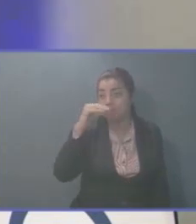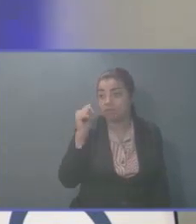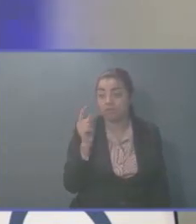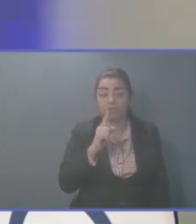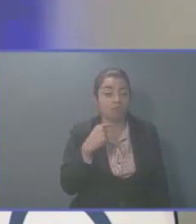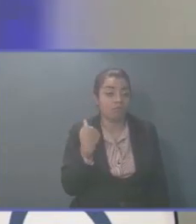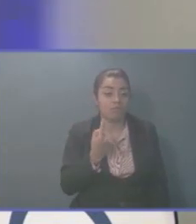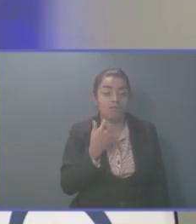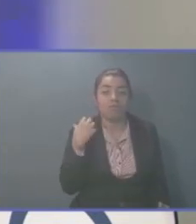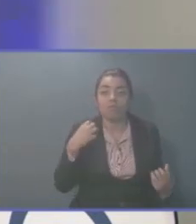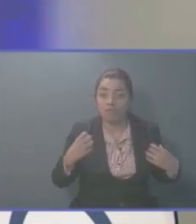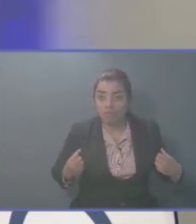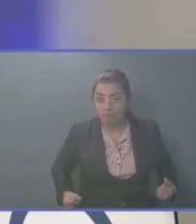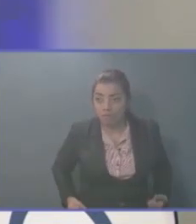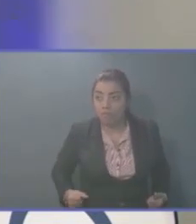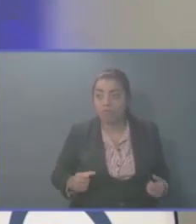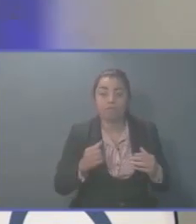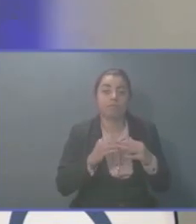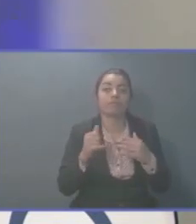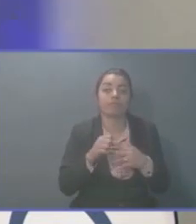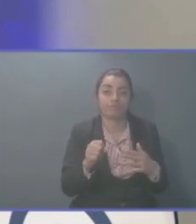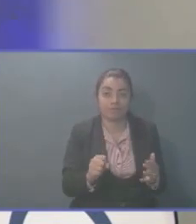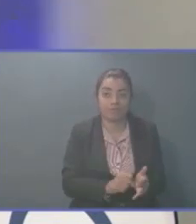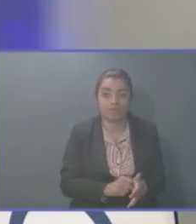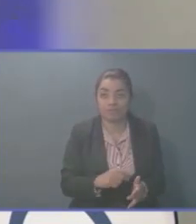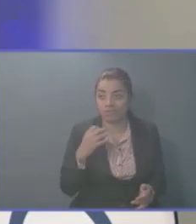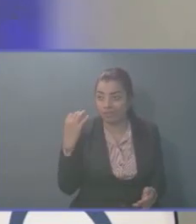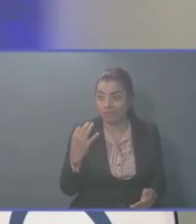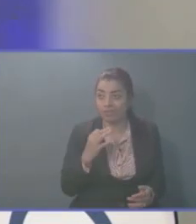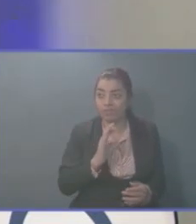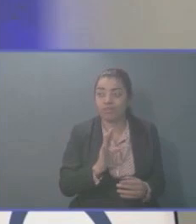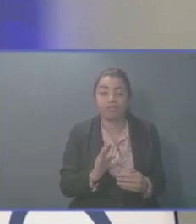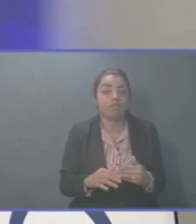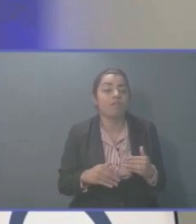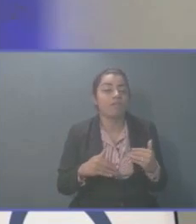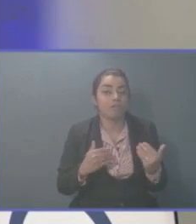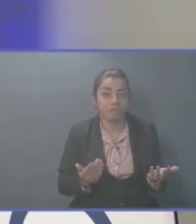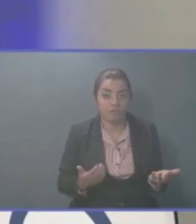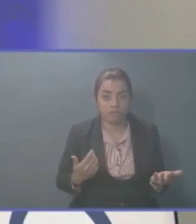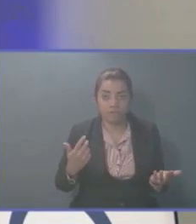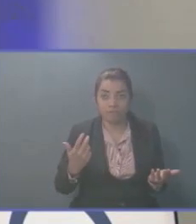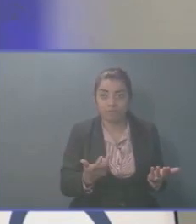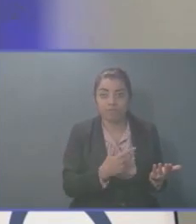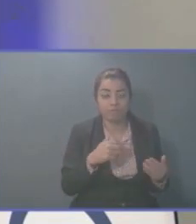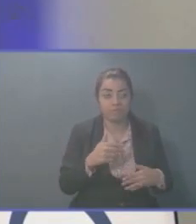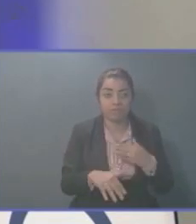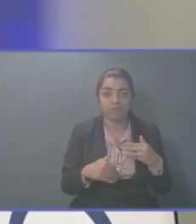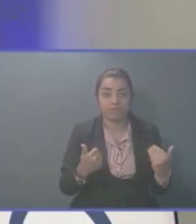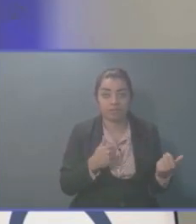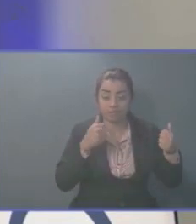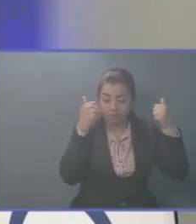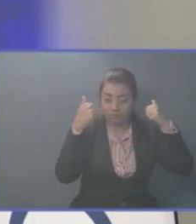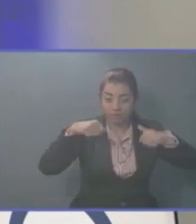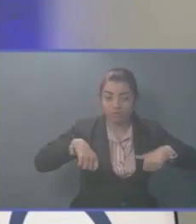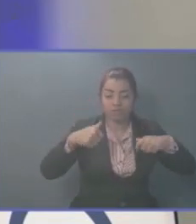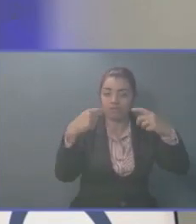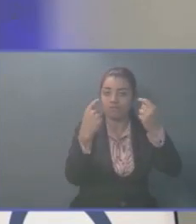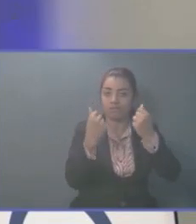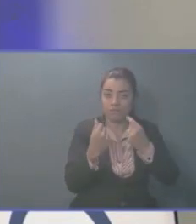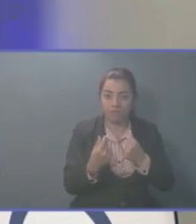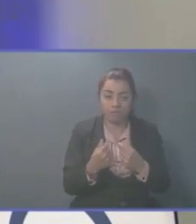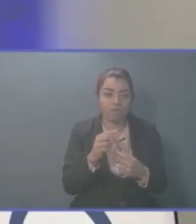solo corresponde al Ejecutivo, sino que la Asamblea debe poner de su parte y lo hemos hecho. En el marco de la aprobación del